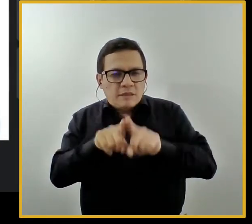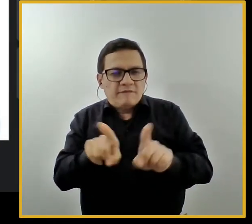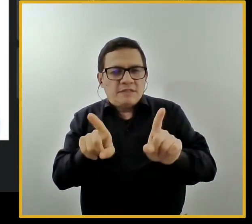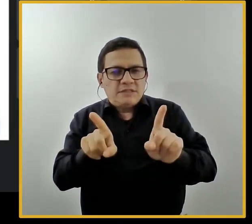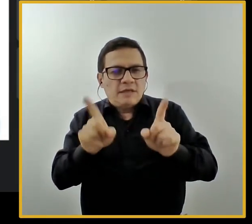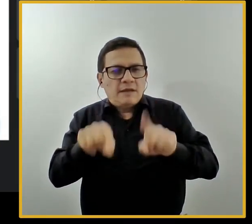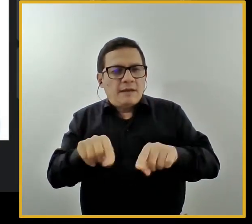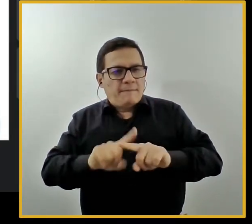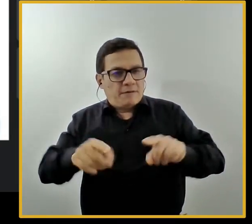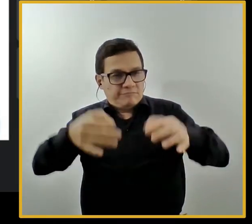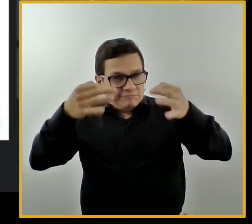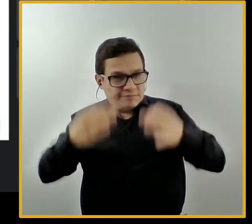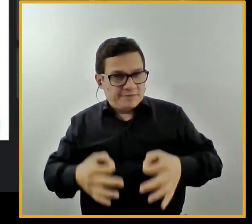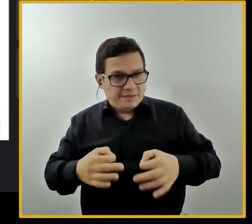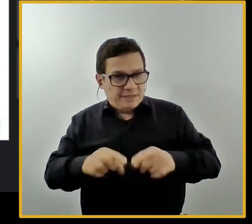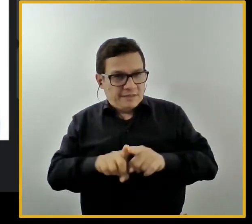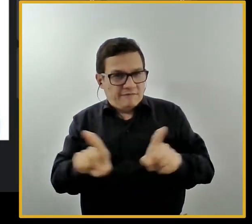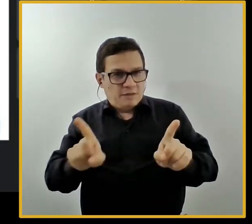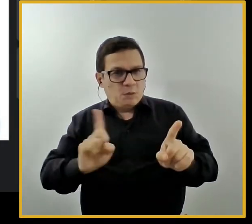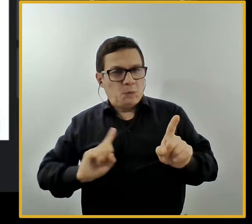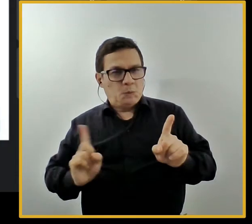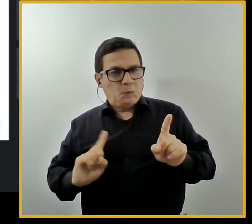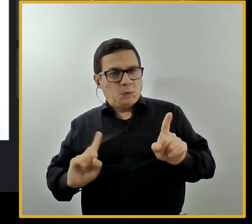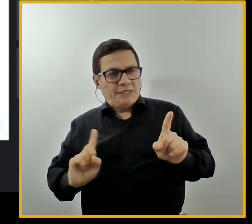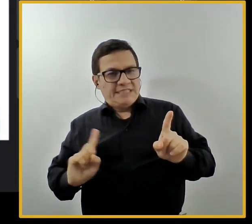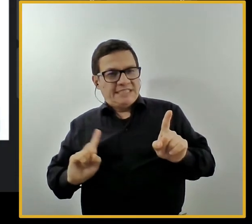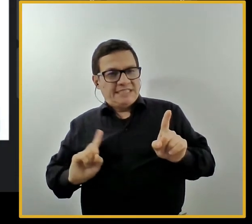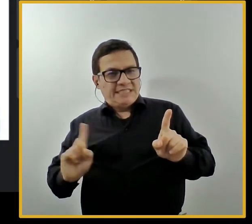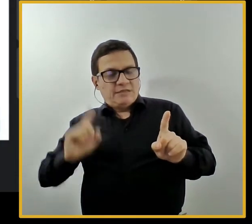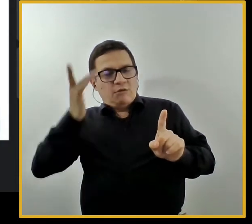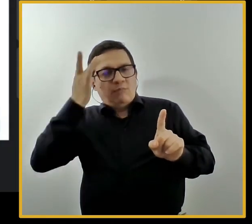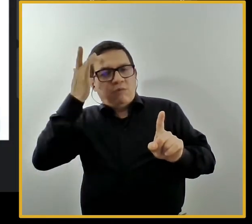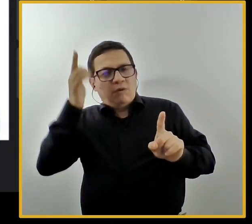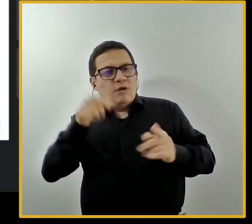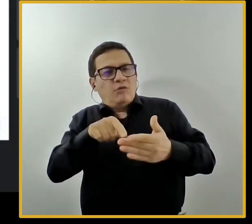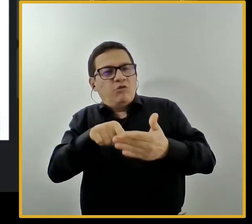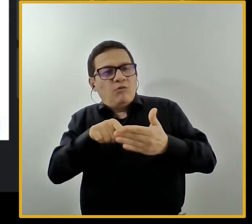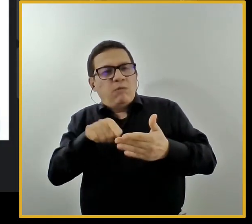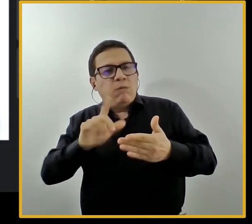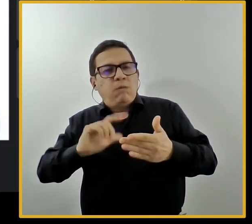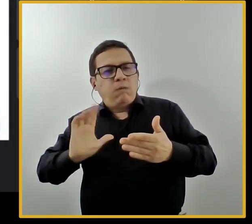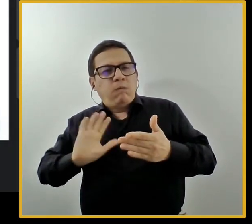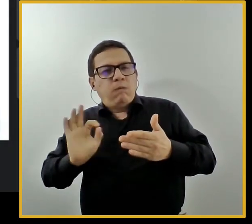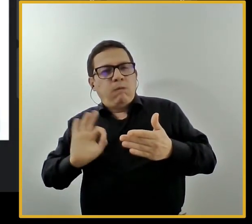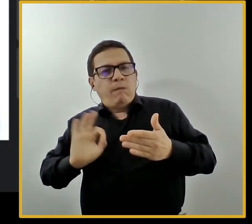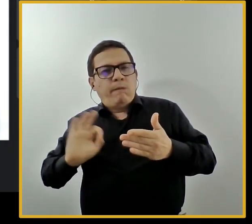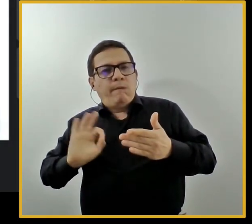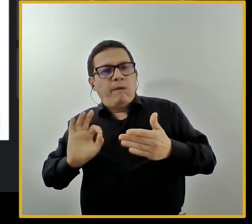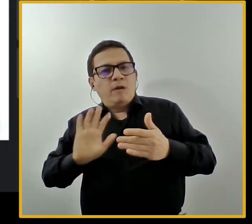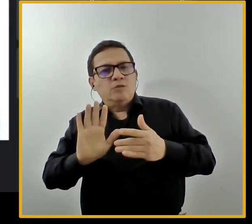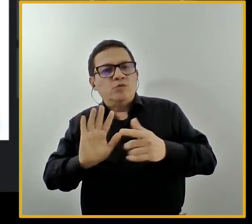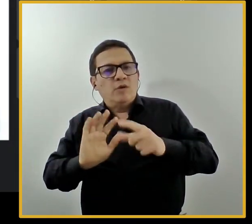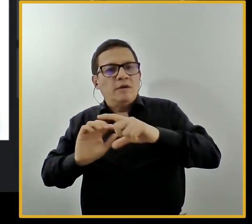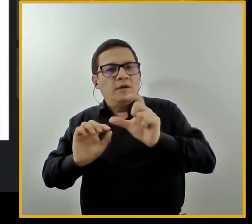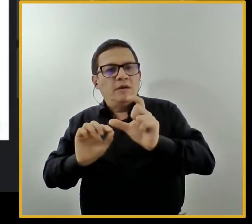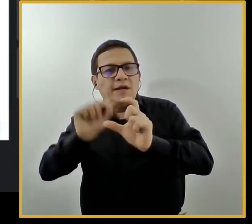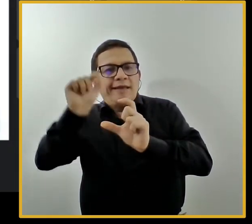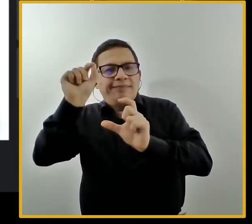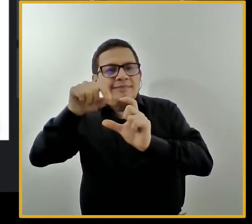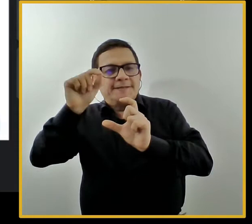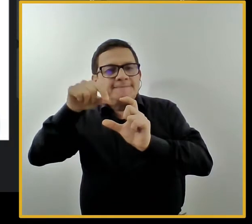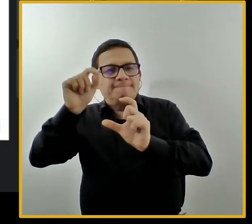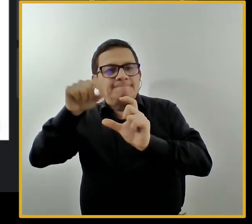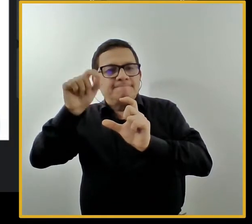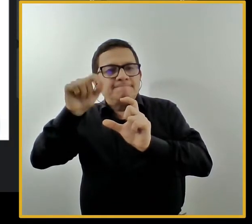realmente no es diferencial porque no vemos en esa expresión que tenemos allí pues la derivada